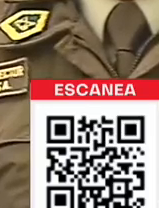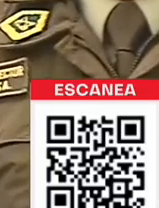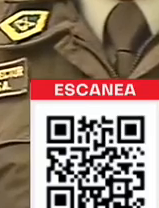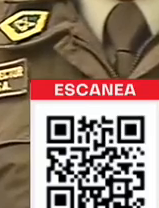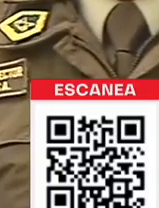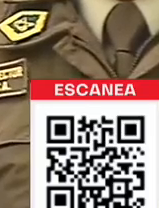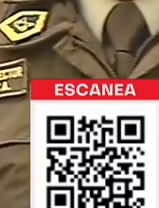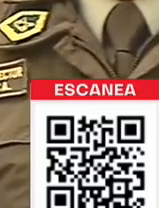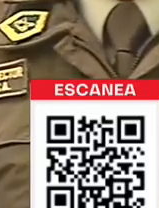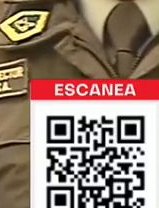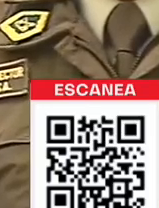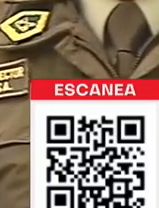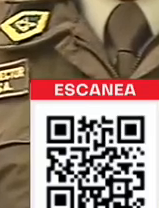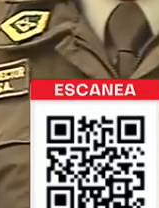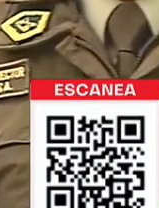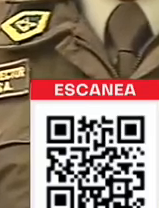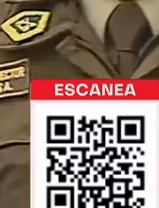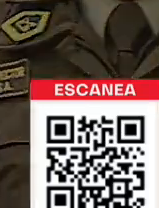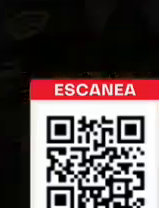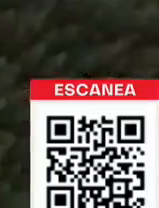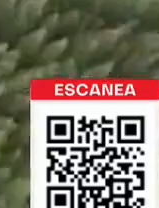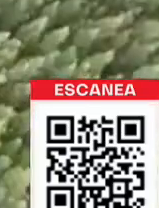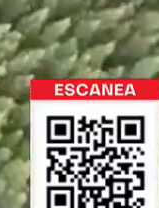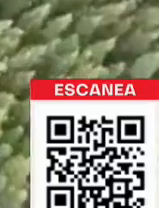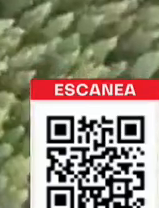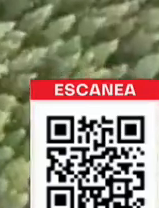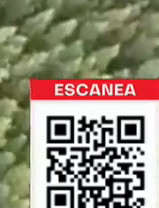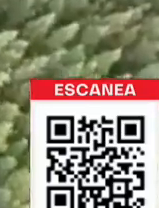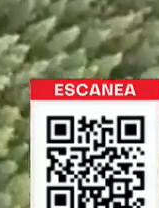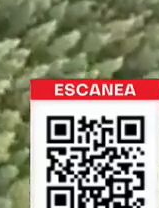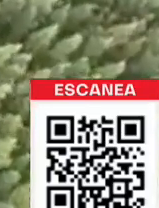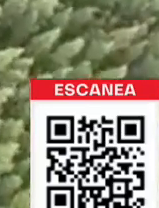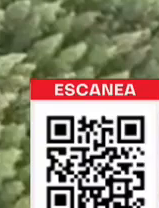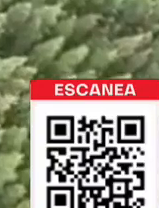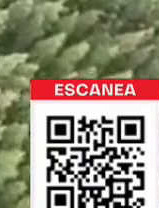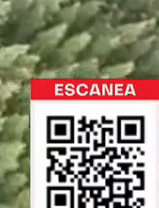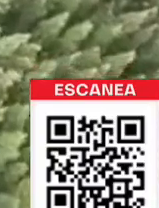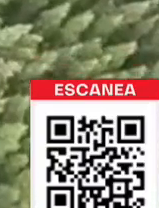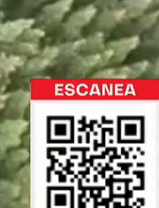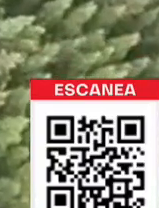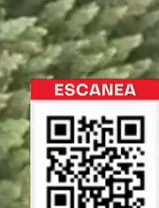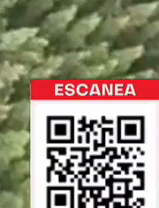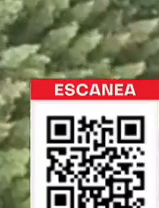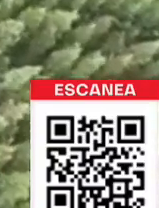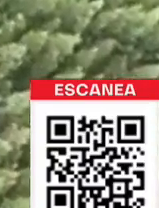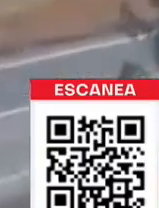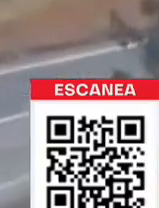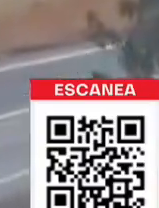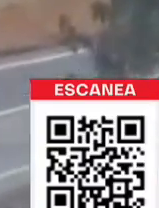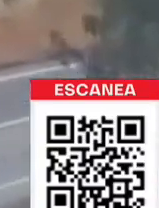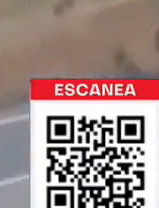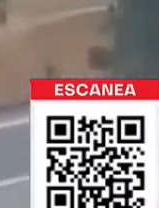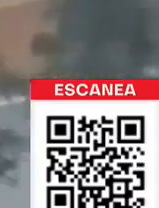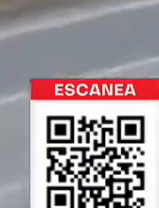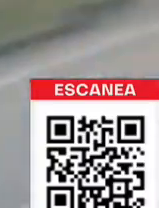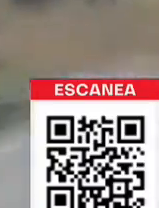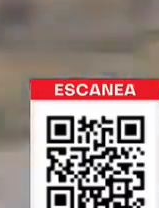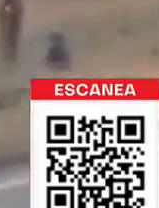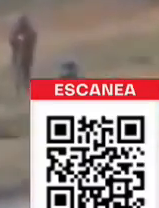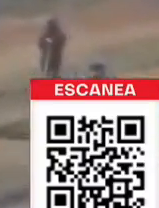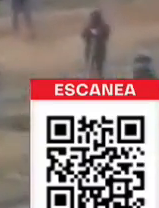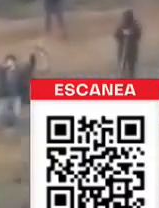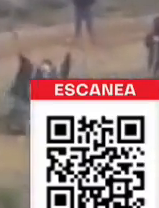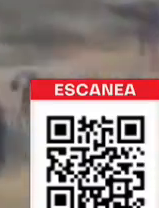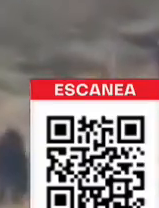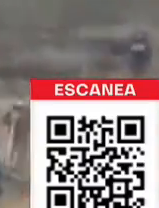por disminuir el poder de fuego en la zona la ministra además anunció que se invocó la ley de seguridad del estado por los ataques en contra de carabineros en